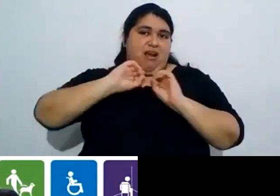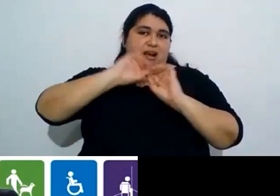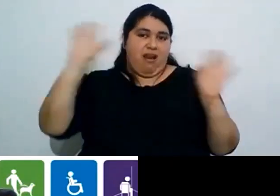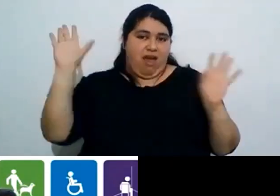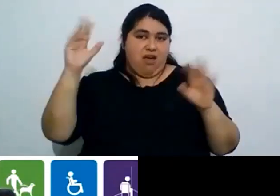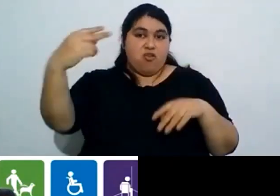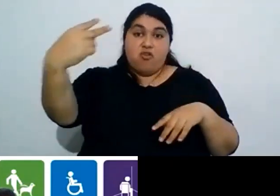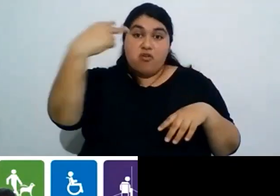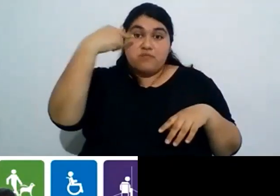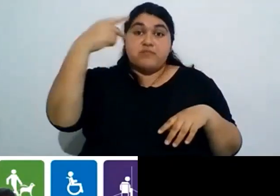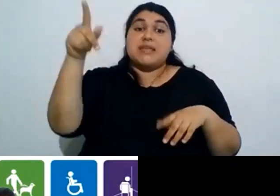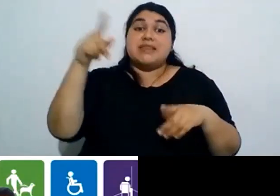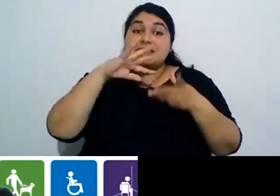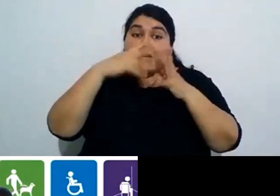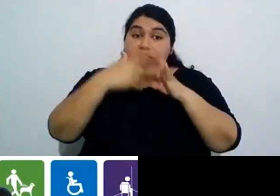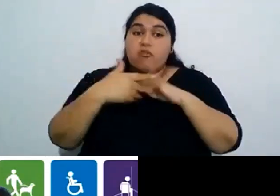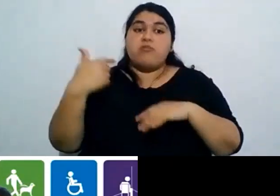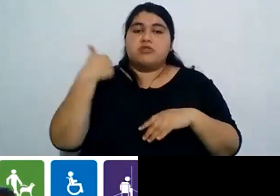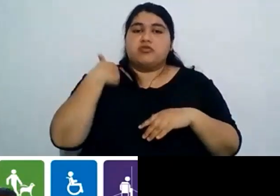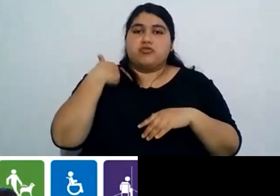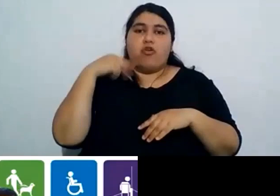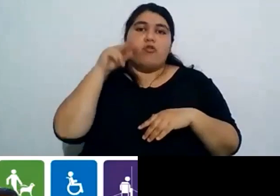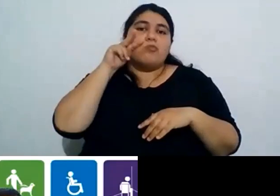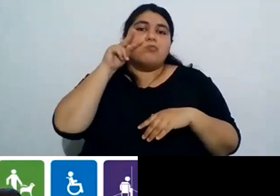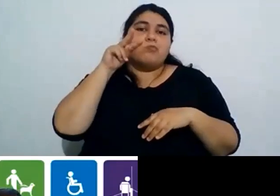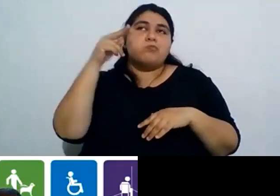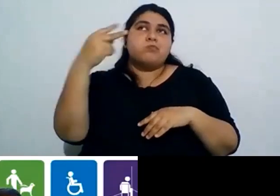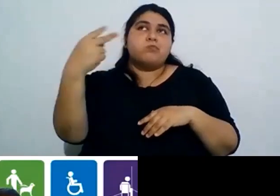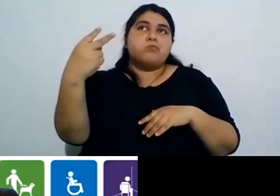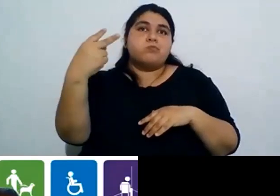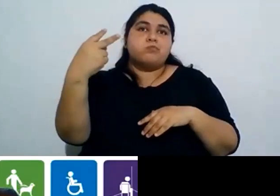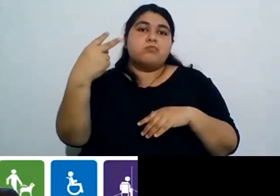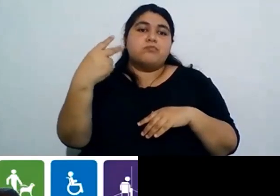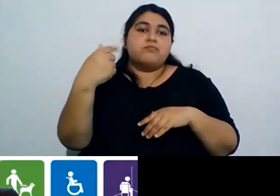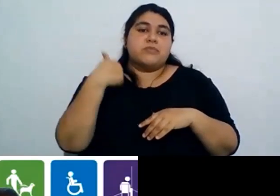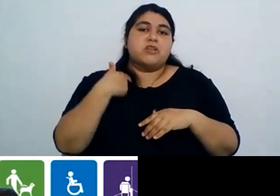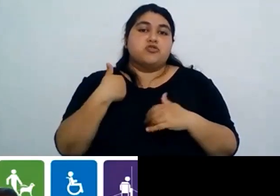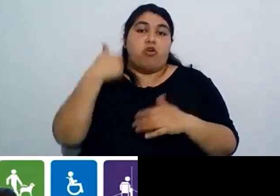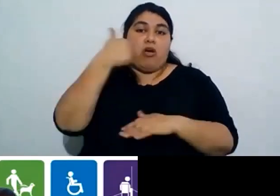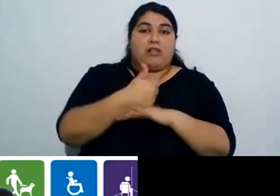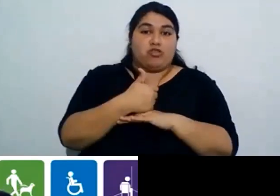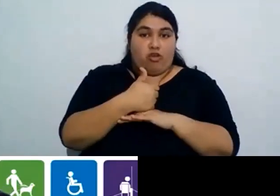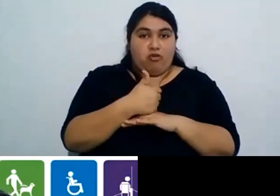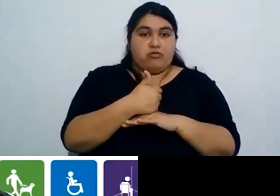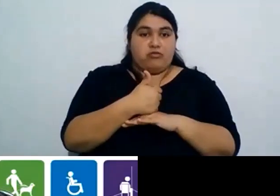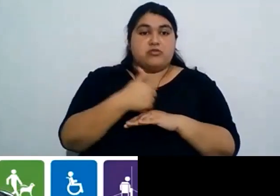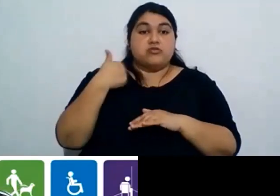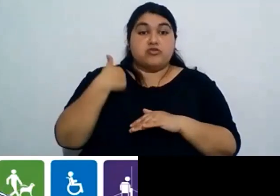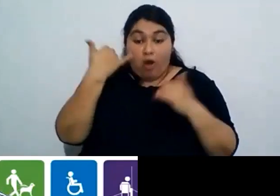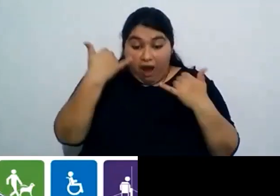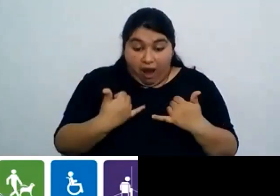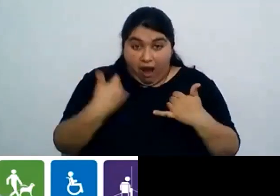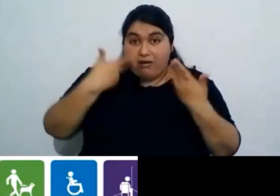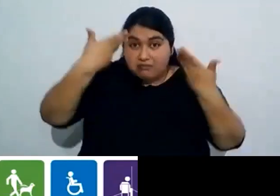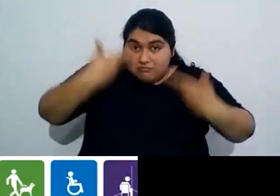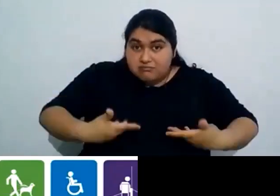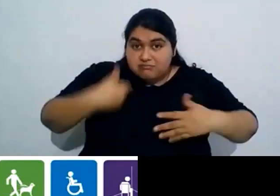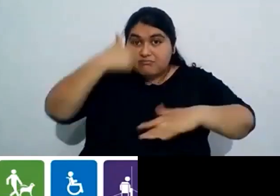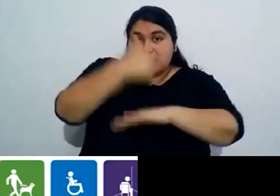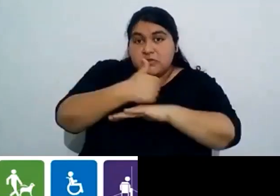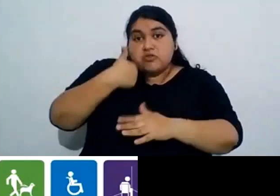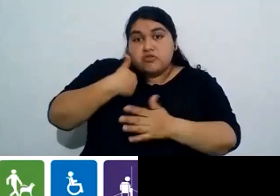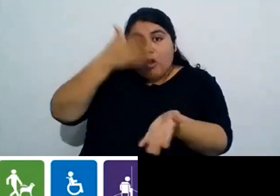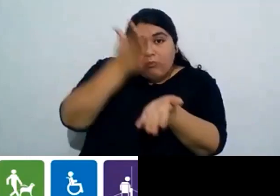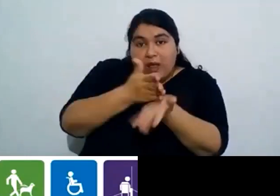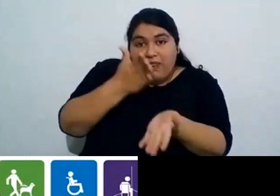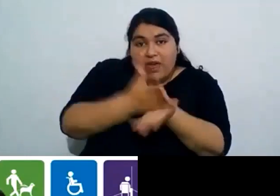manera yo pueda dar cuenta de que aquí estoy, de que existo, de que tengo mis derechos y que